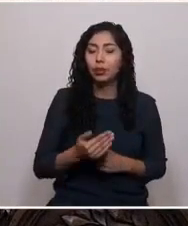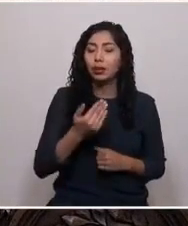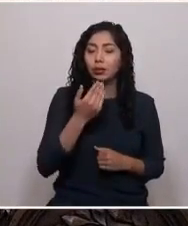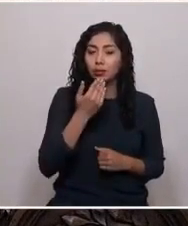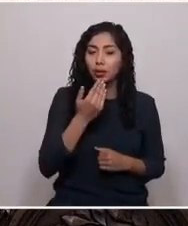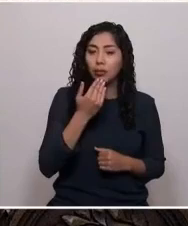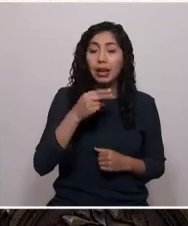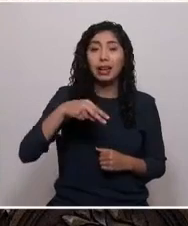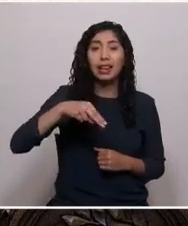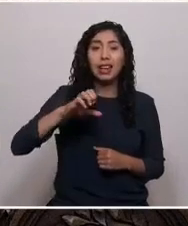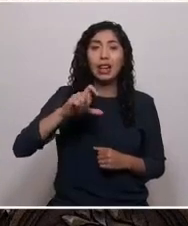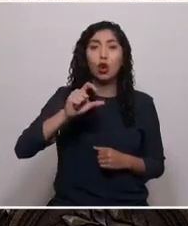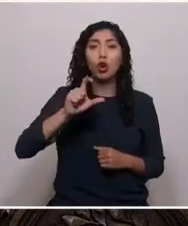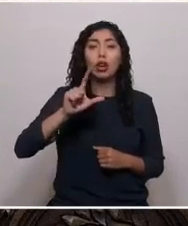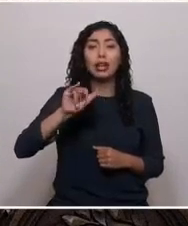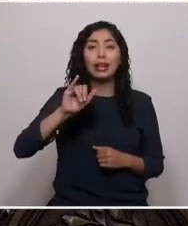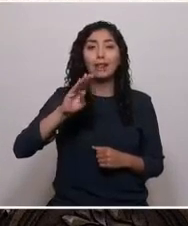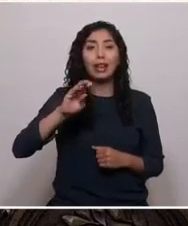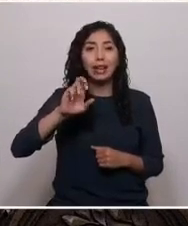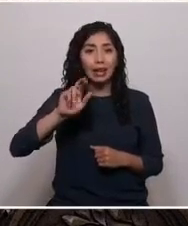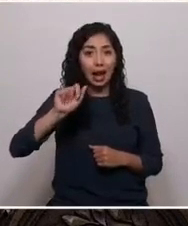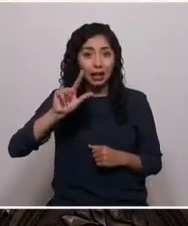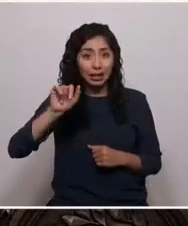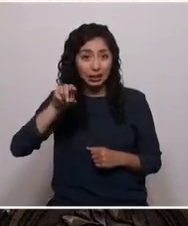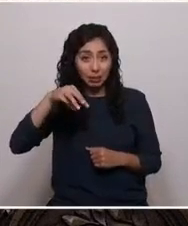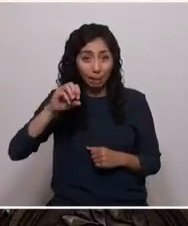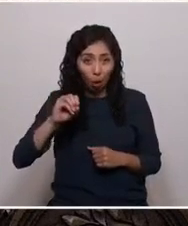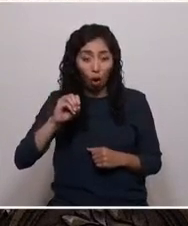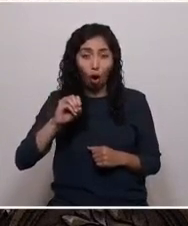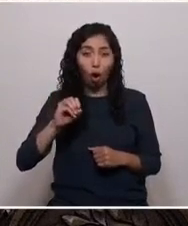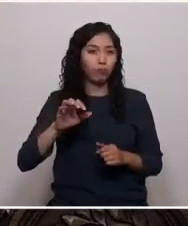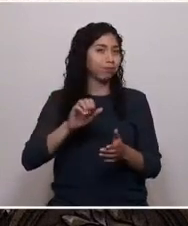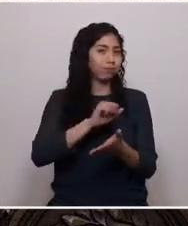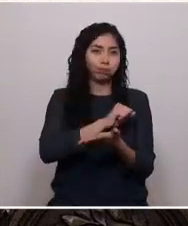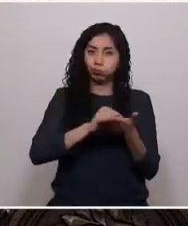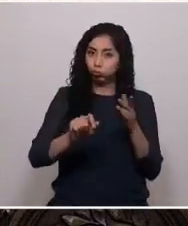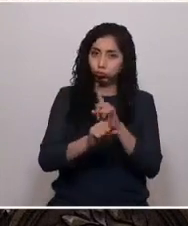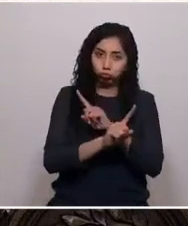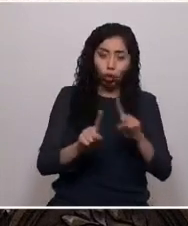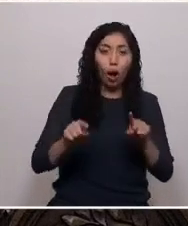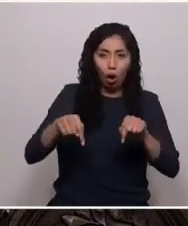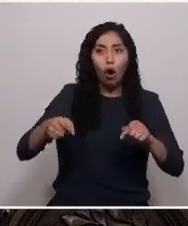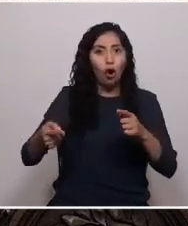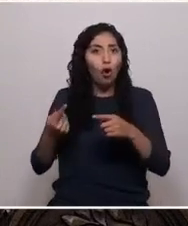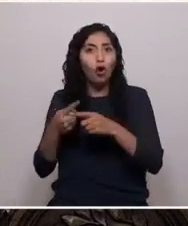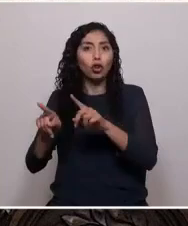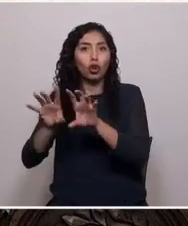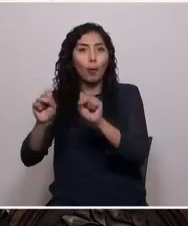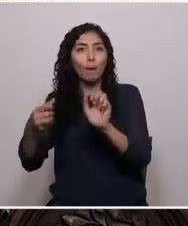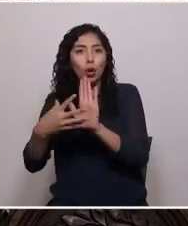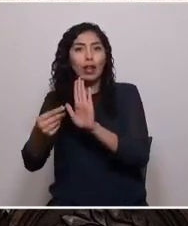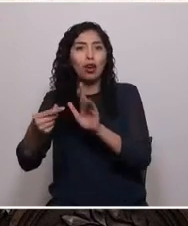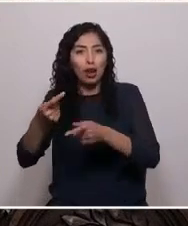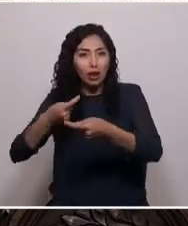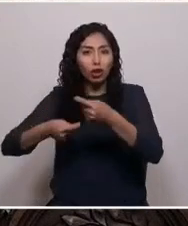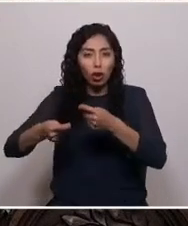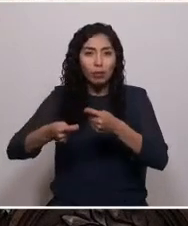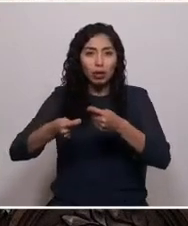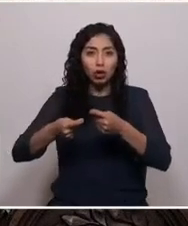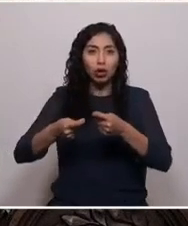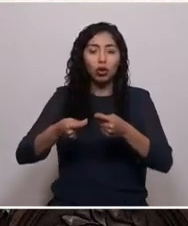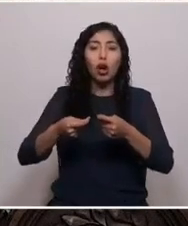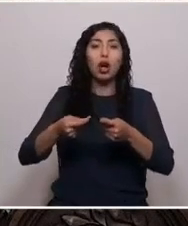la erradicación del neoliberalismo, impulsando modelos económicos autónomos del territorio y fortaleciendo la industria y protección